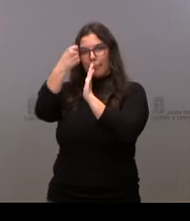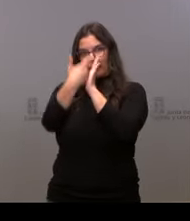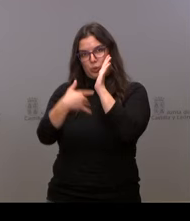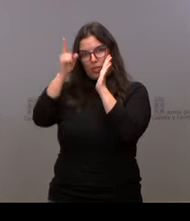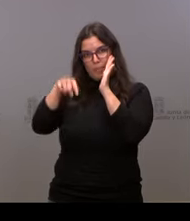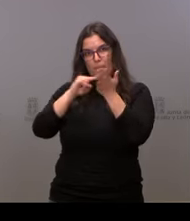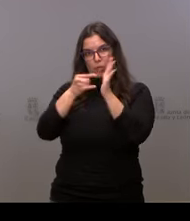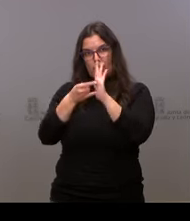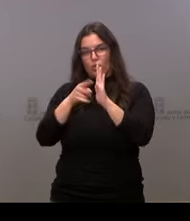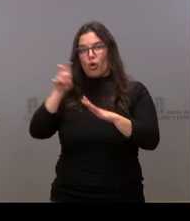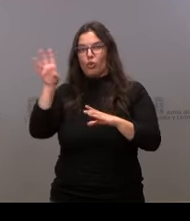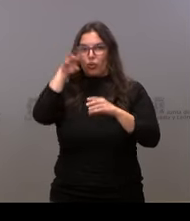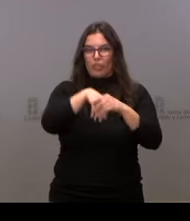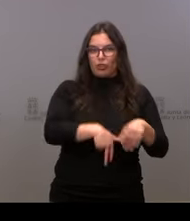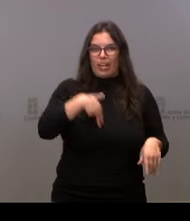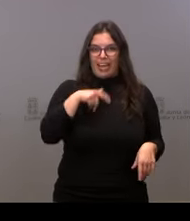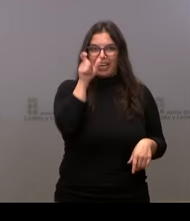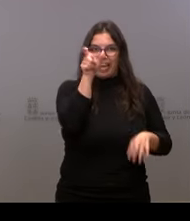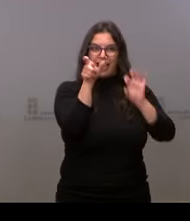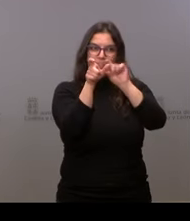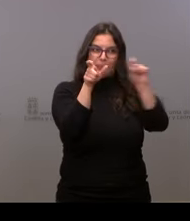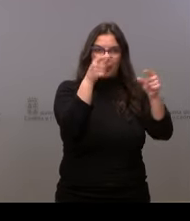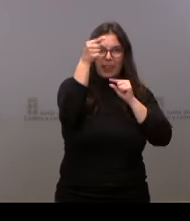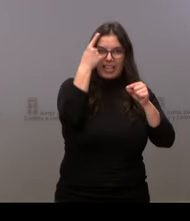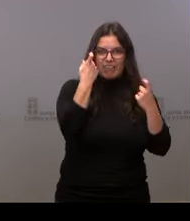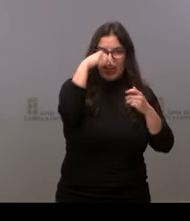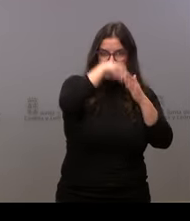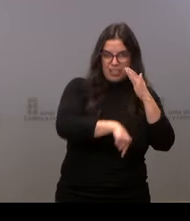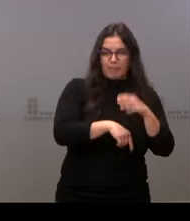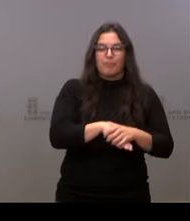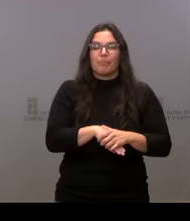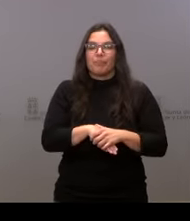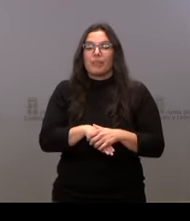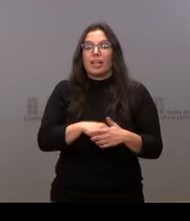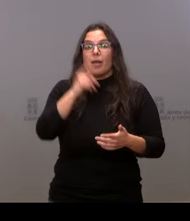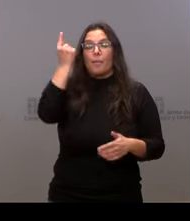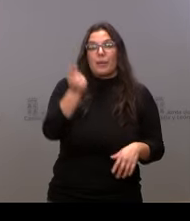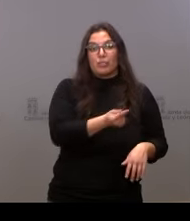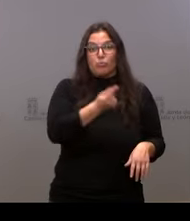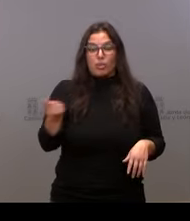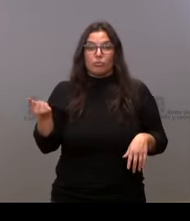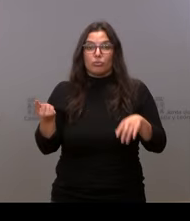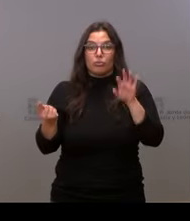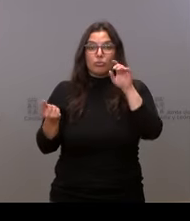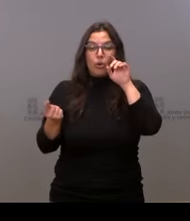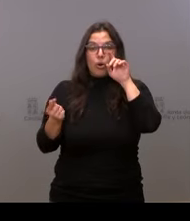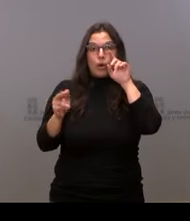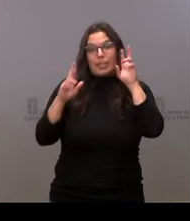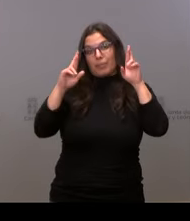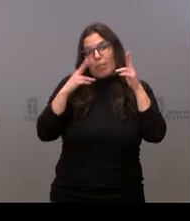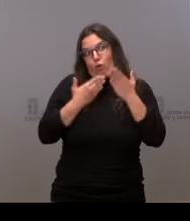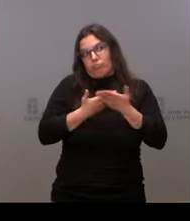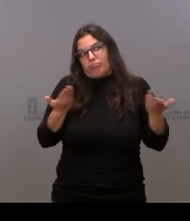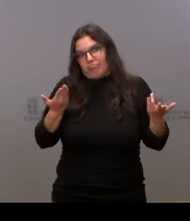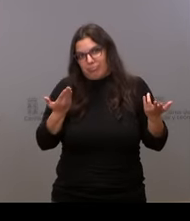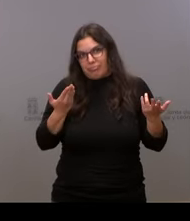en partidas genéricas y que se tendrán que ir detallando el presupuesto esperamos y confiamos en